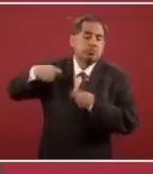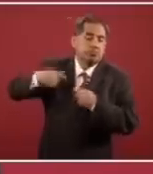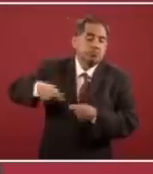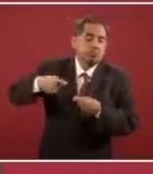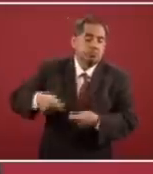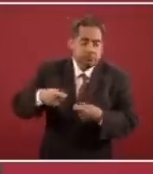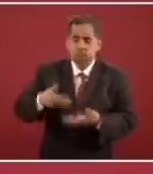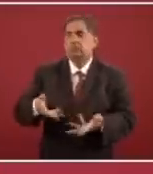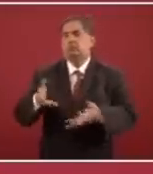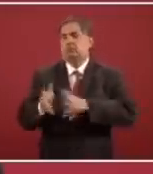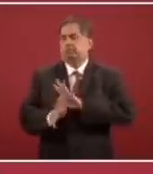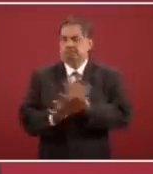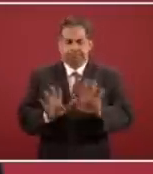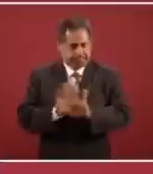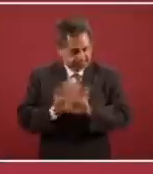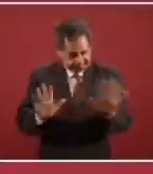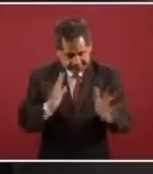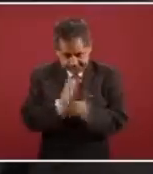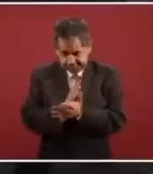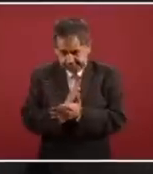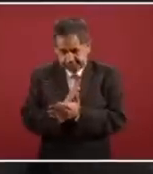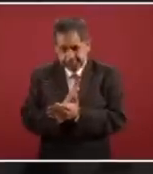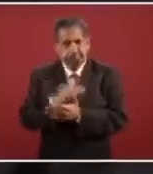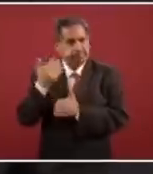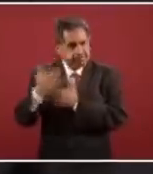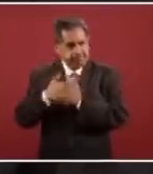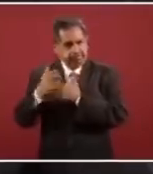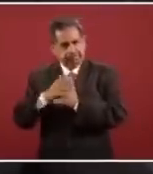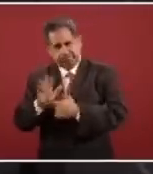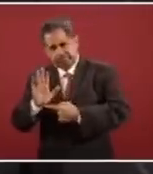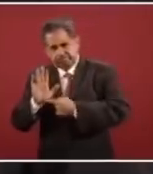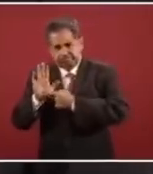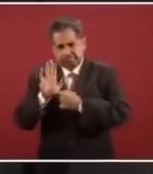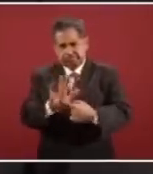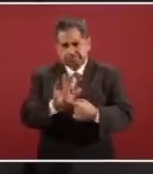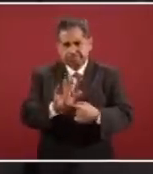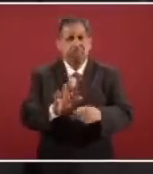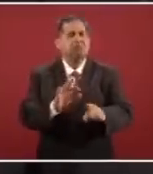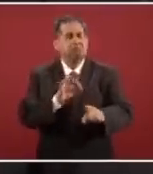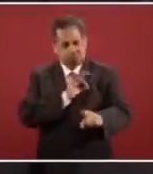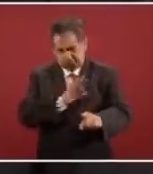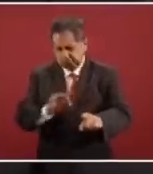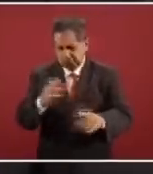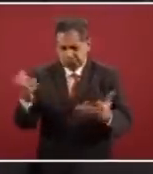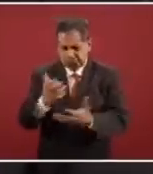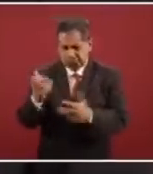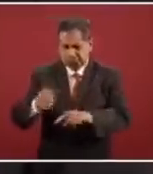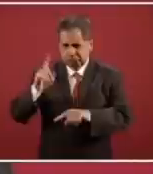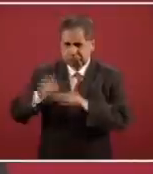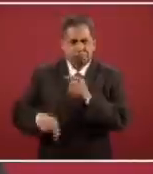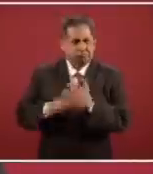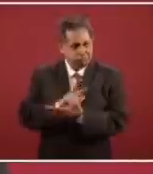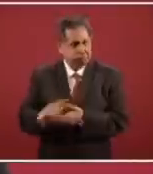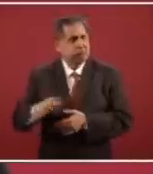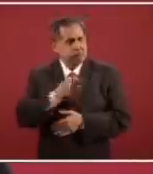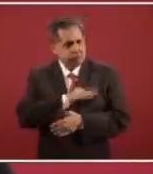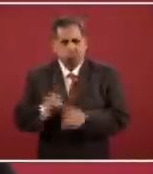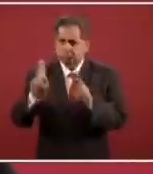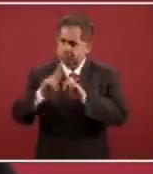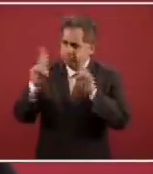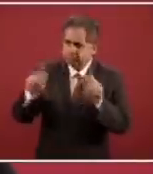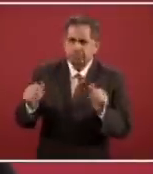pero vamos a demostrar que es posible garantizar la paz, la